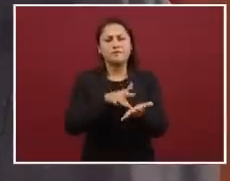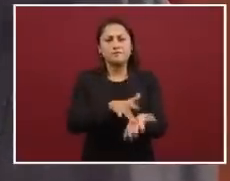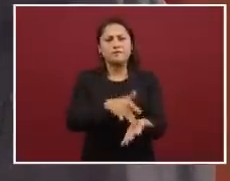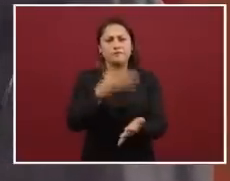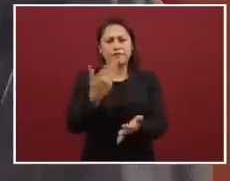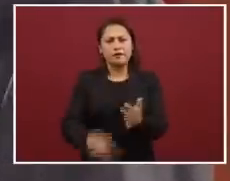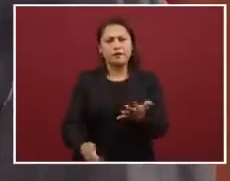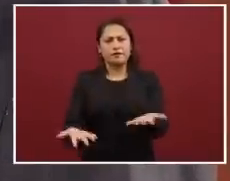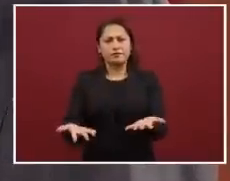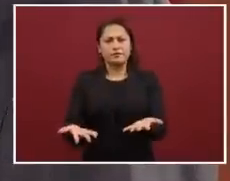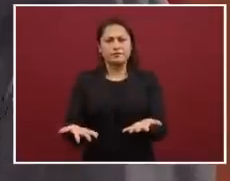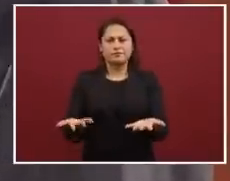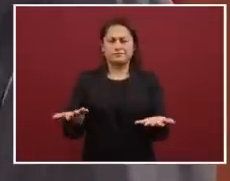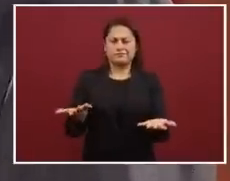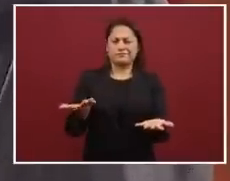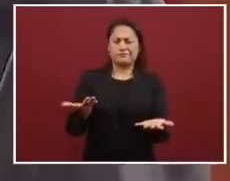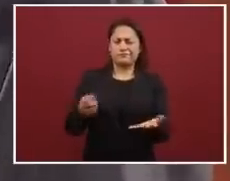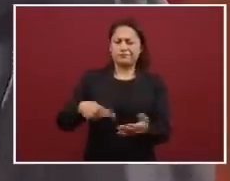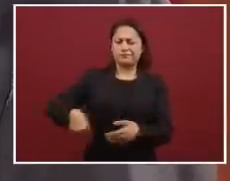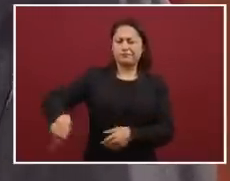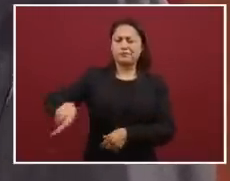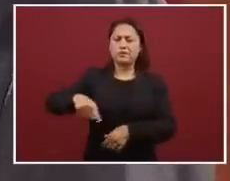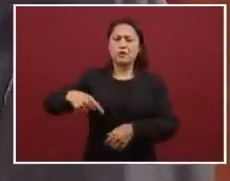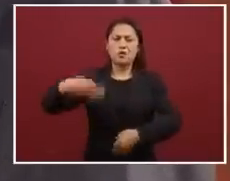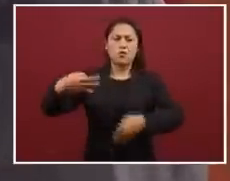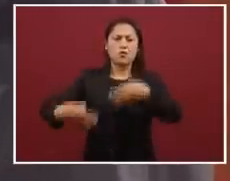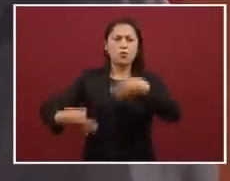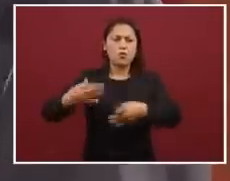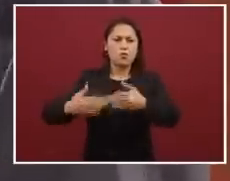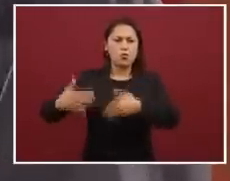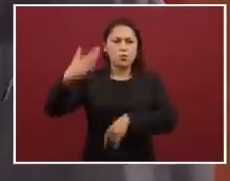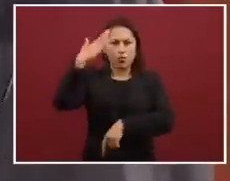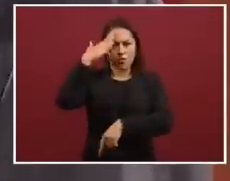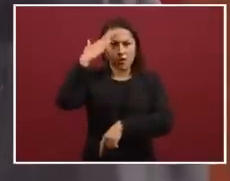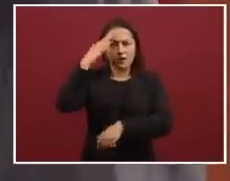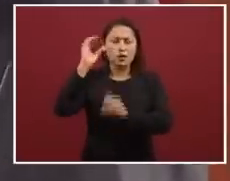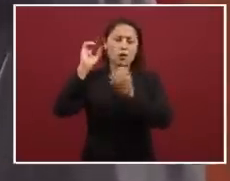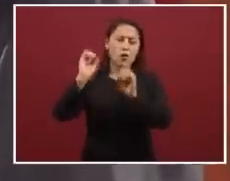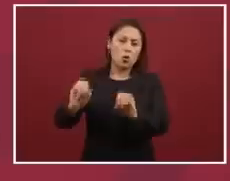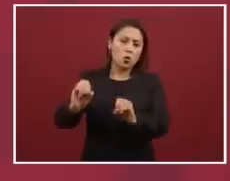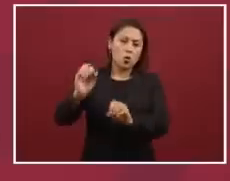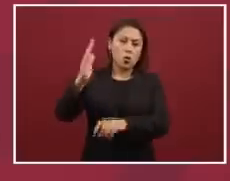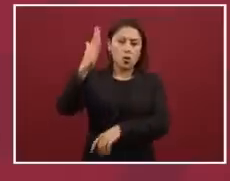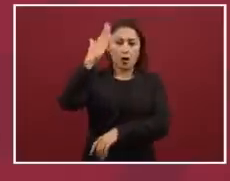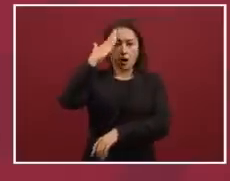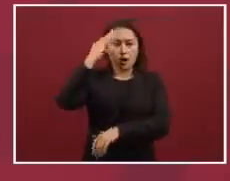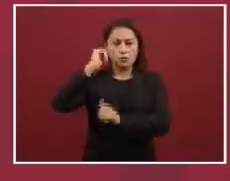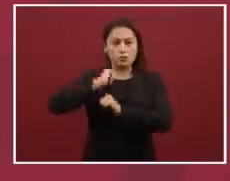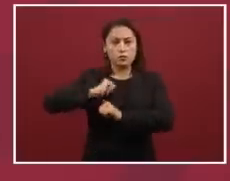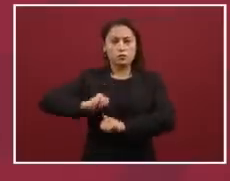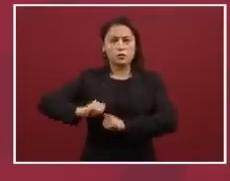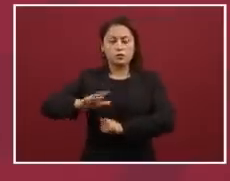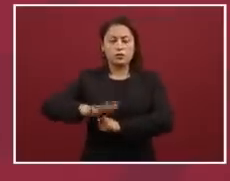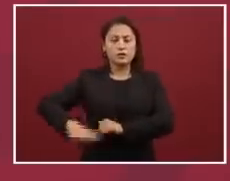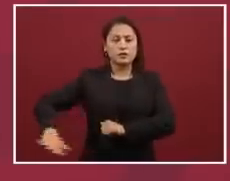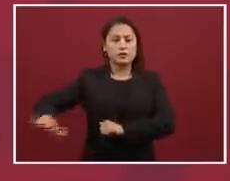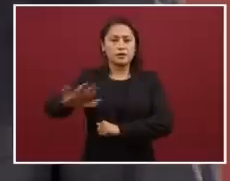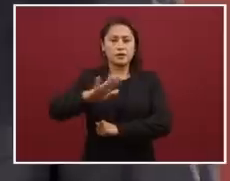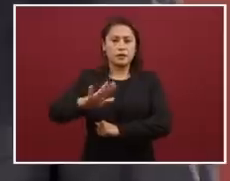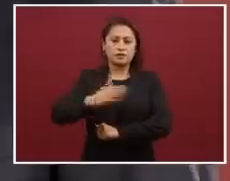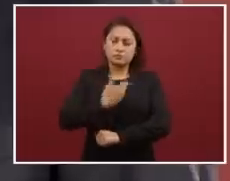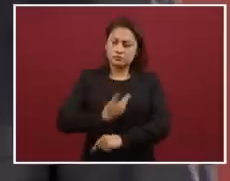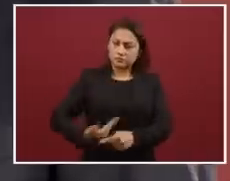jueces o autoridades del Poder Ejecutivo, nosotros mismos, o del Poder